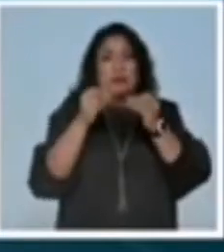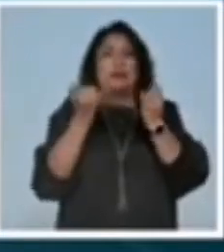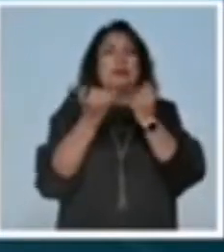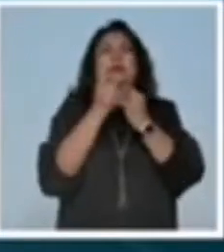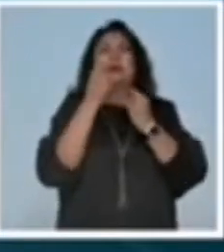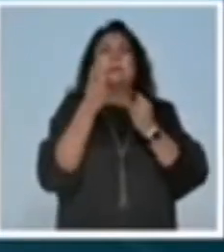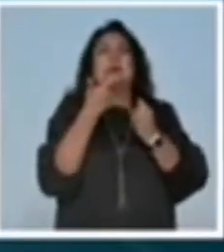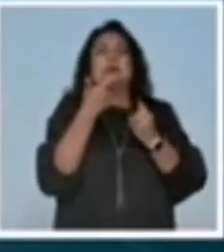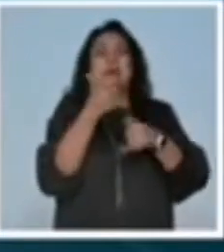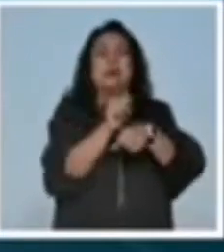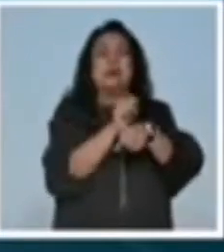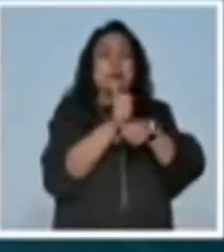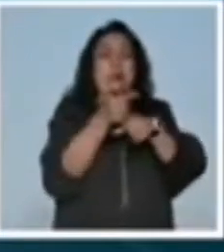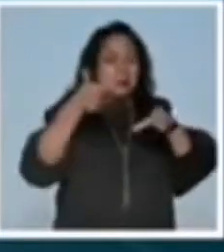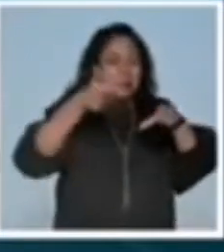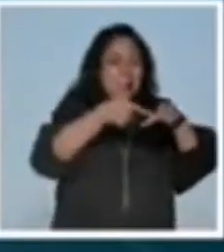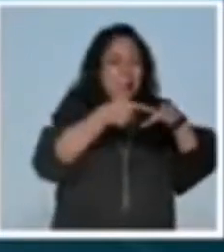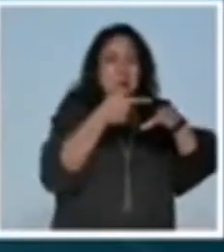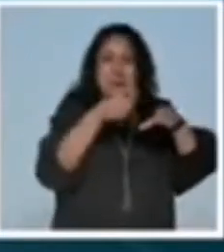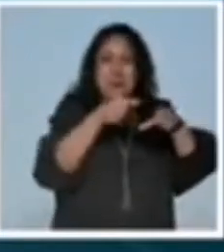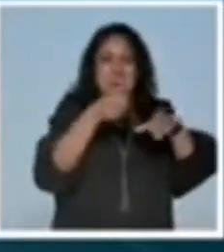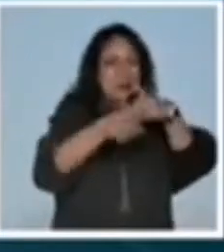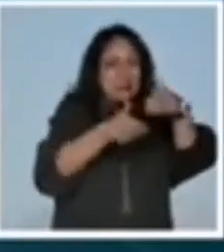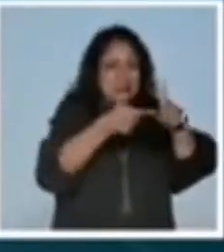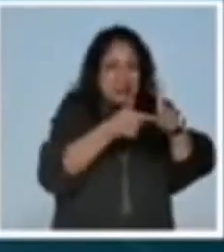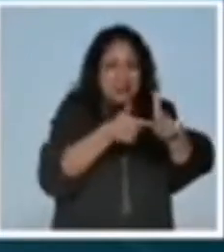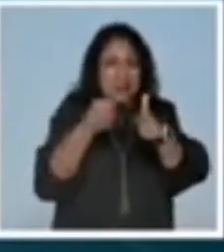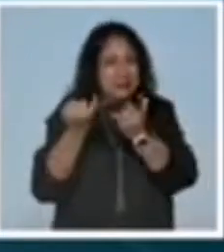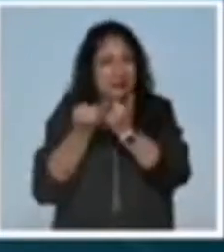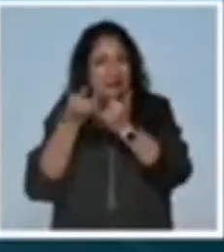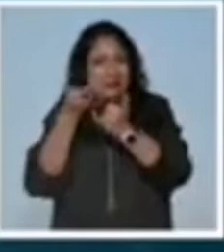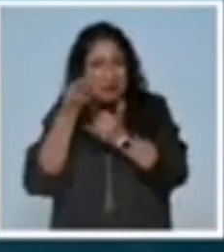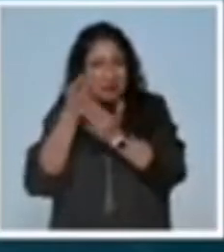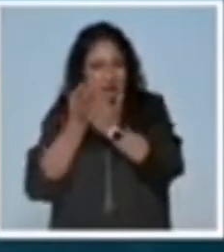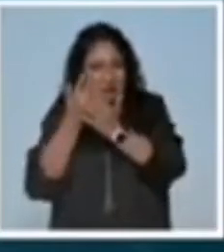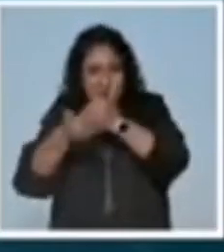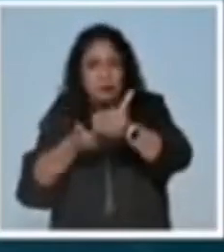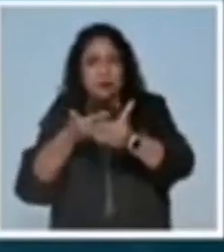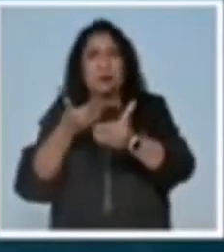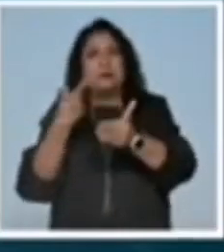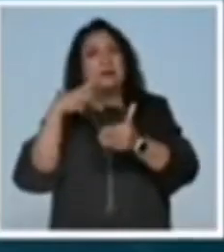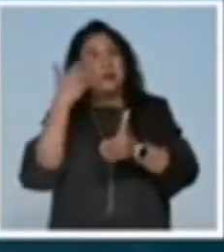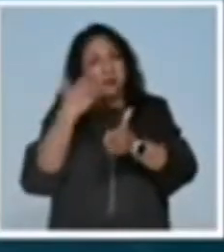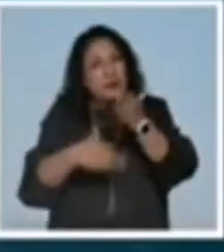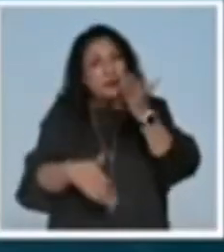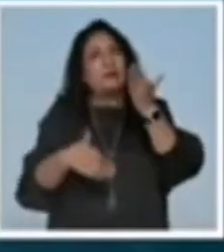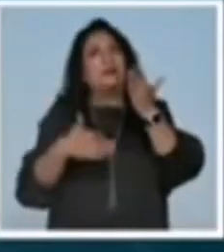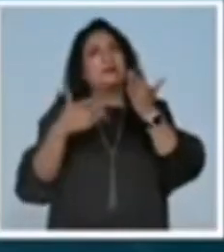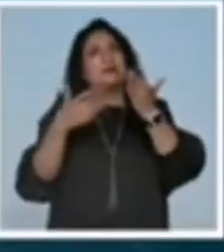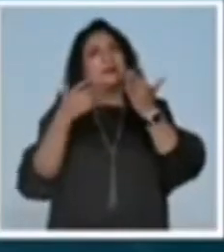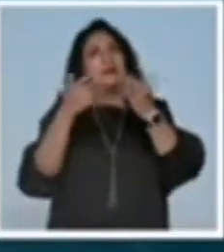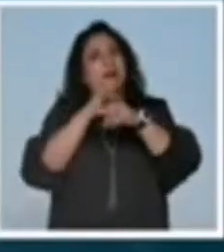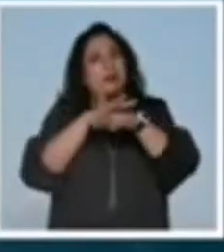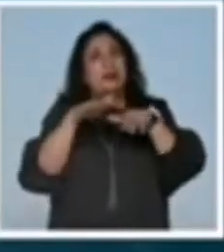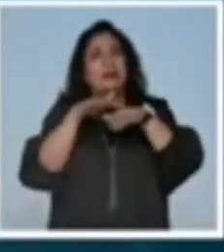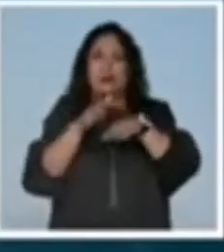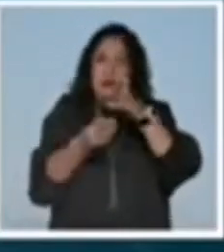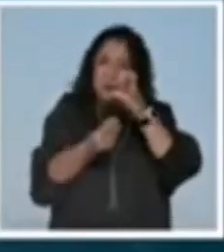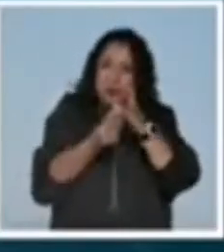gasolina al carro para que siga andando. Pero difícilmente se habla de que tenemos que formar nuevas